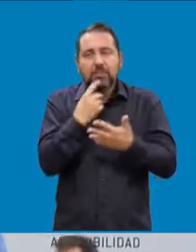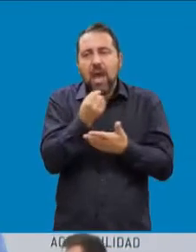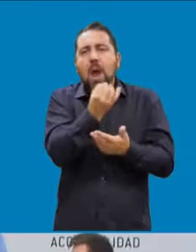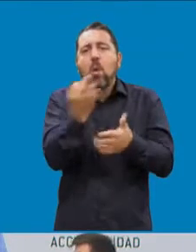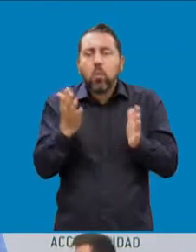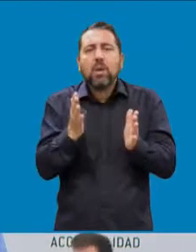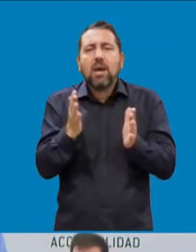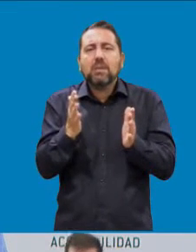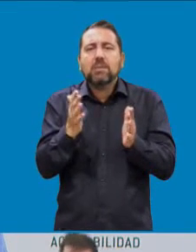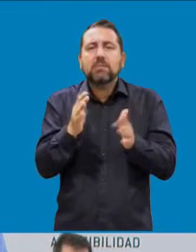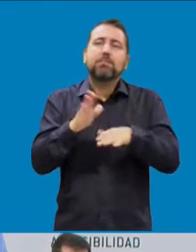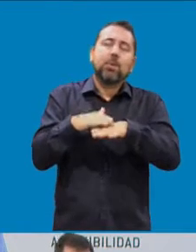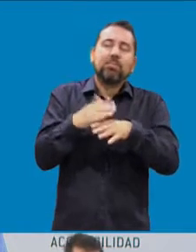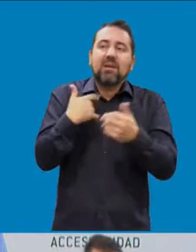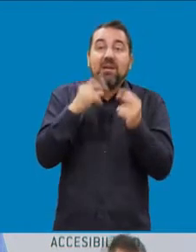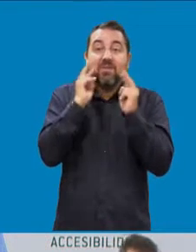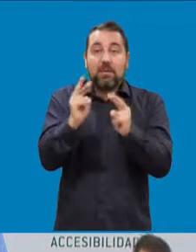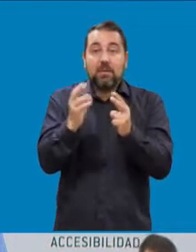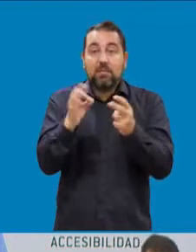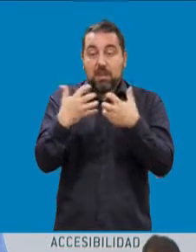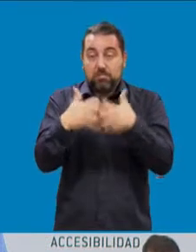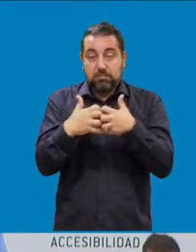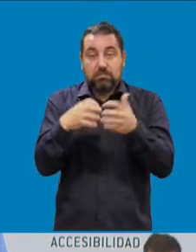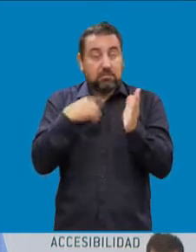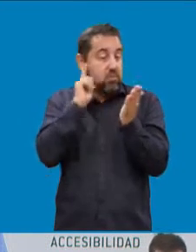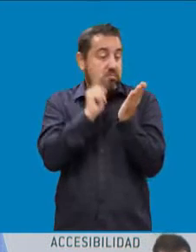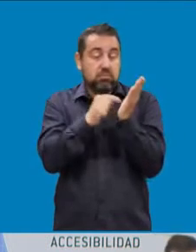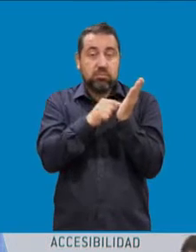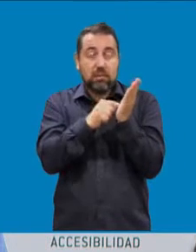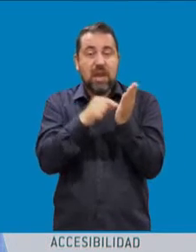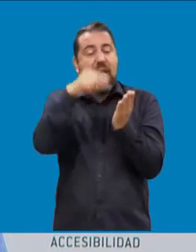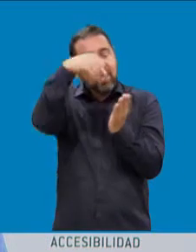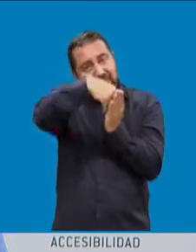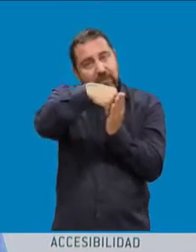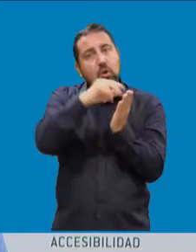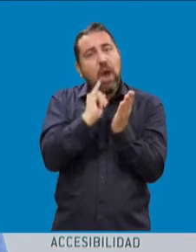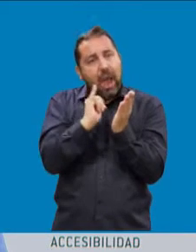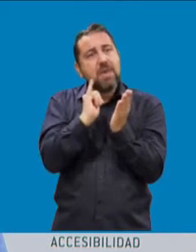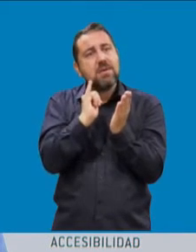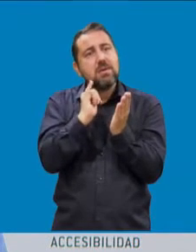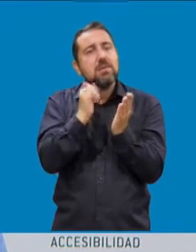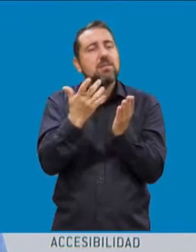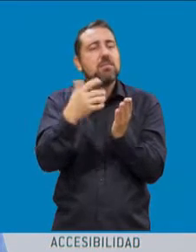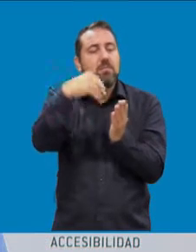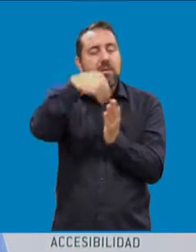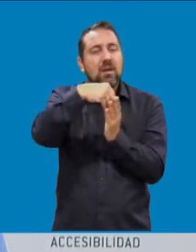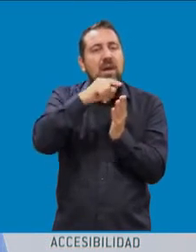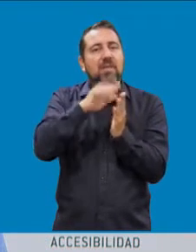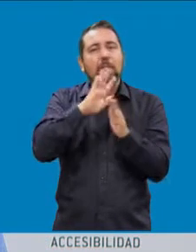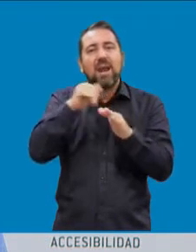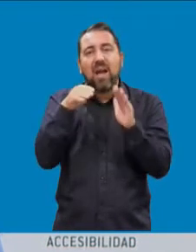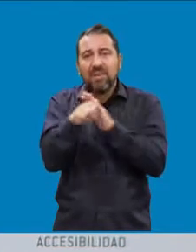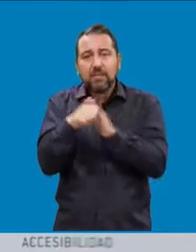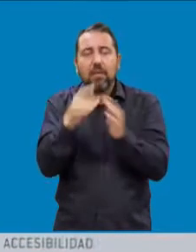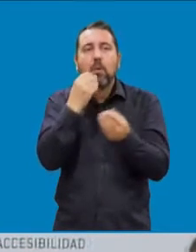contraste, por ejemplo, pues algunas de ellas porque se vio que el propio dispositivo móvil cuenta ya con